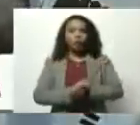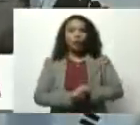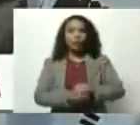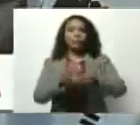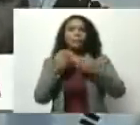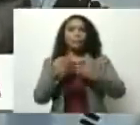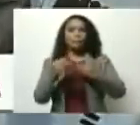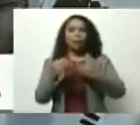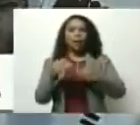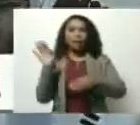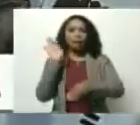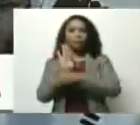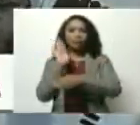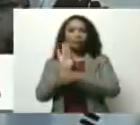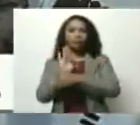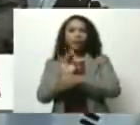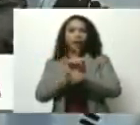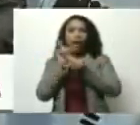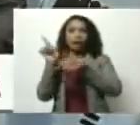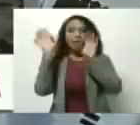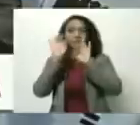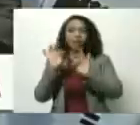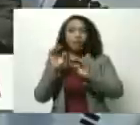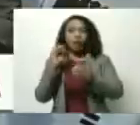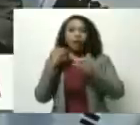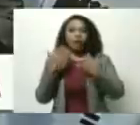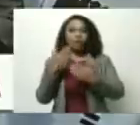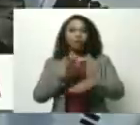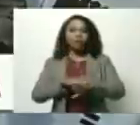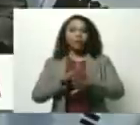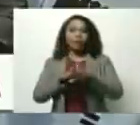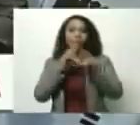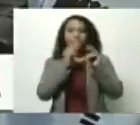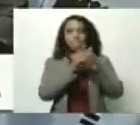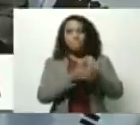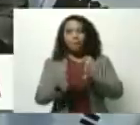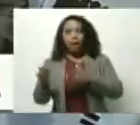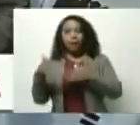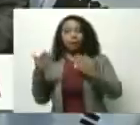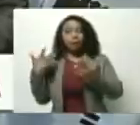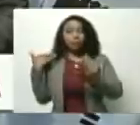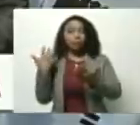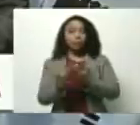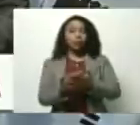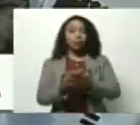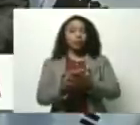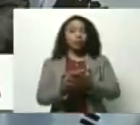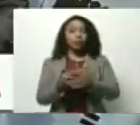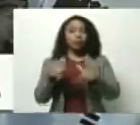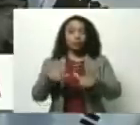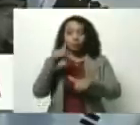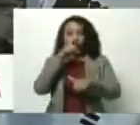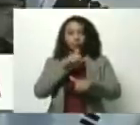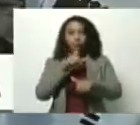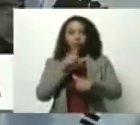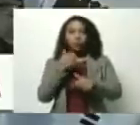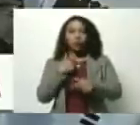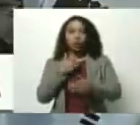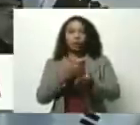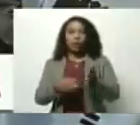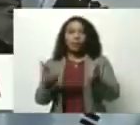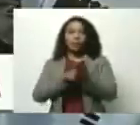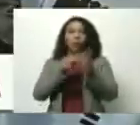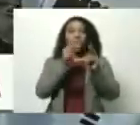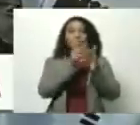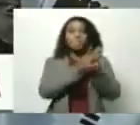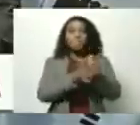para prevenir este tipo de hechos. O sea, este plan va a durar todo este año. Repito, un plan nacional